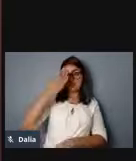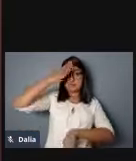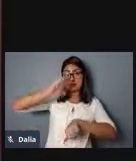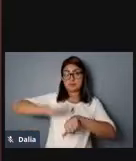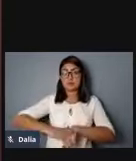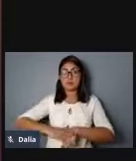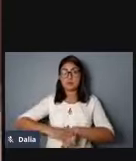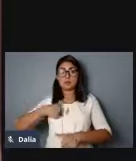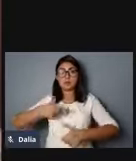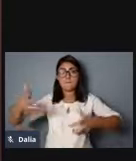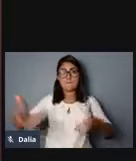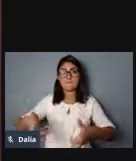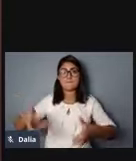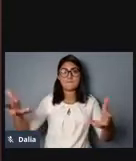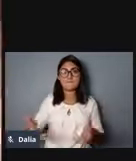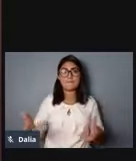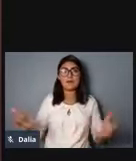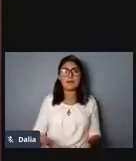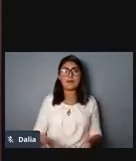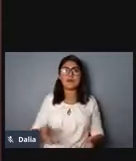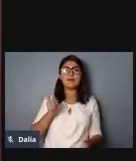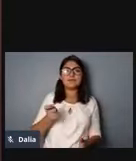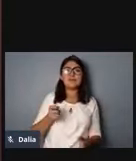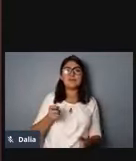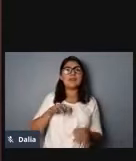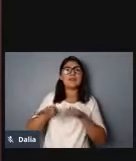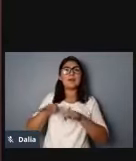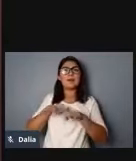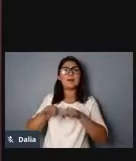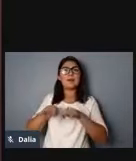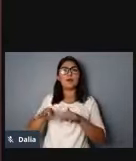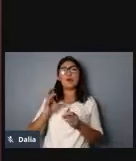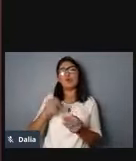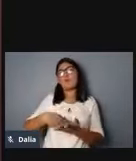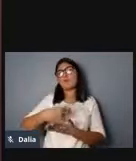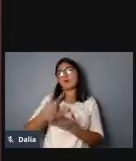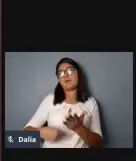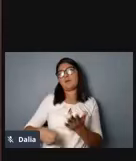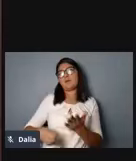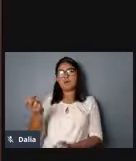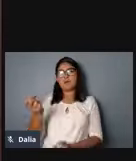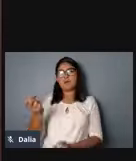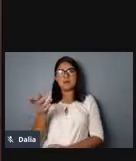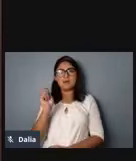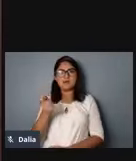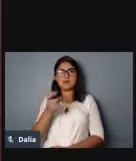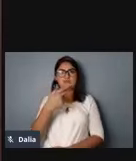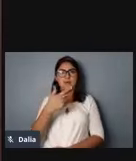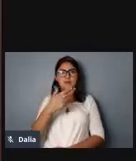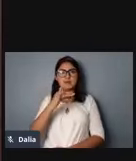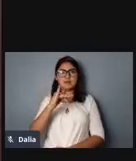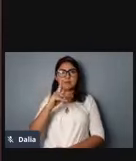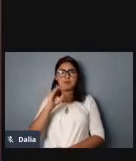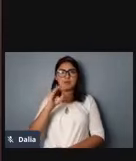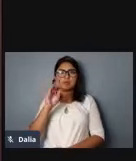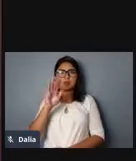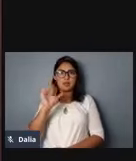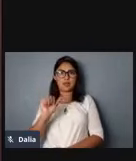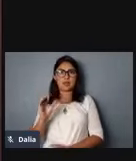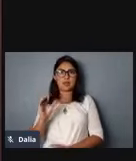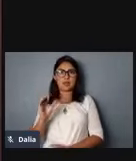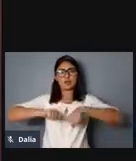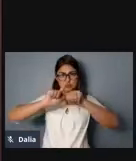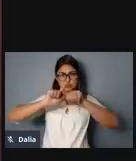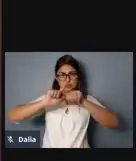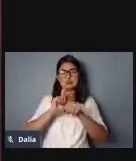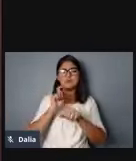trabajo al que le llaman, o el programa se llama Hipoteca Social TEC. Es decir, que le deben, ¿no? Y no es